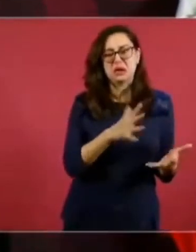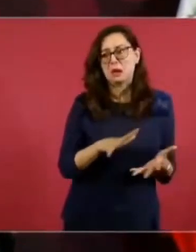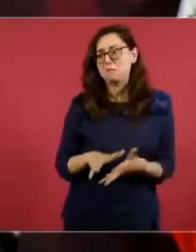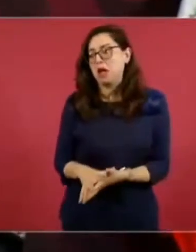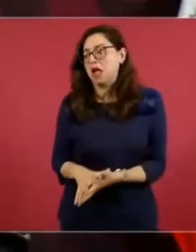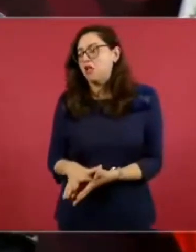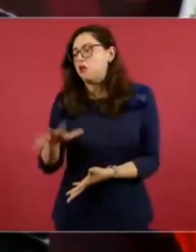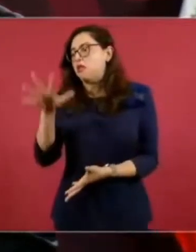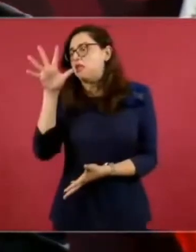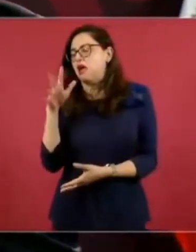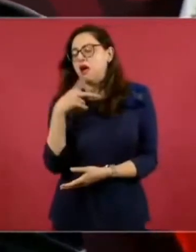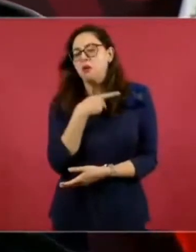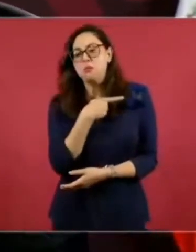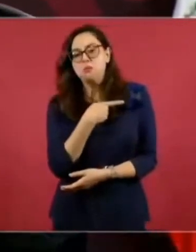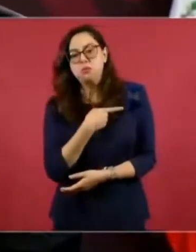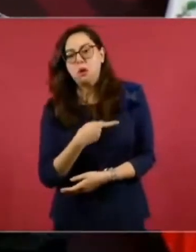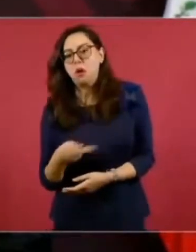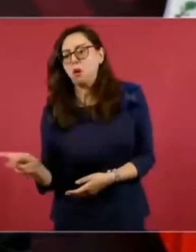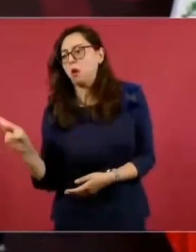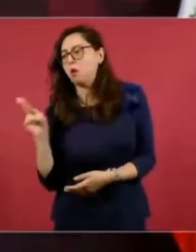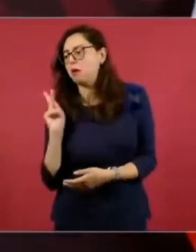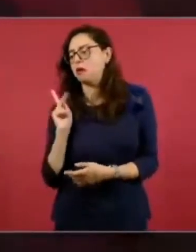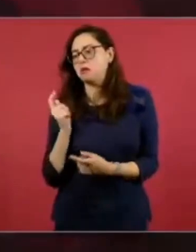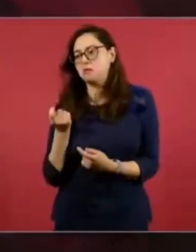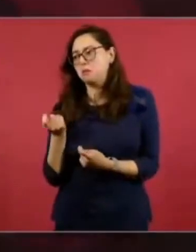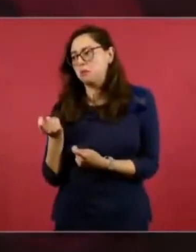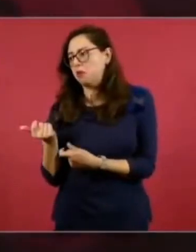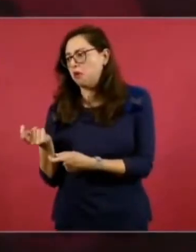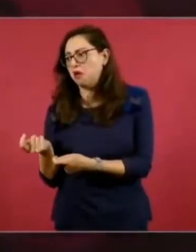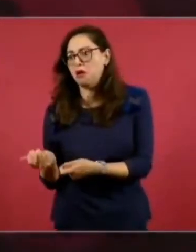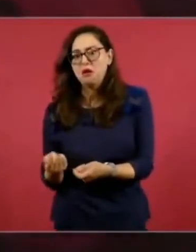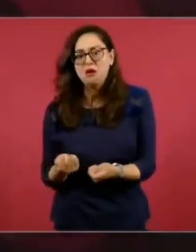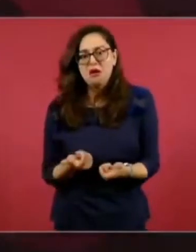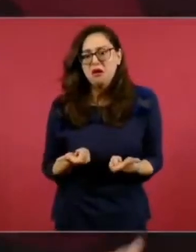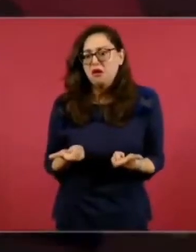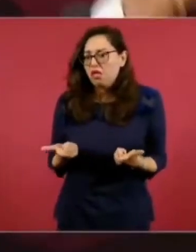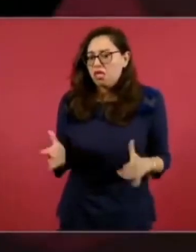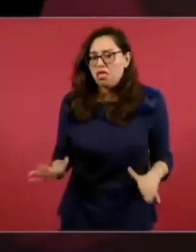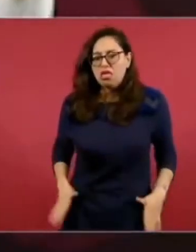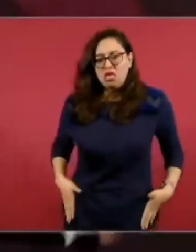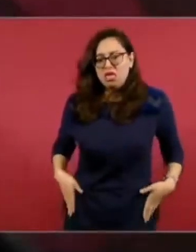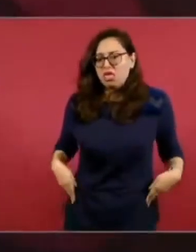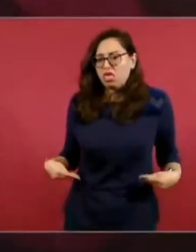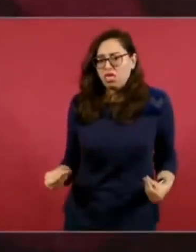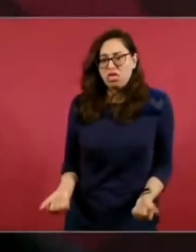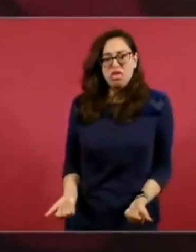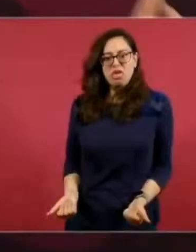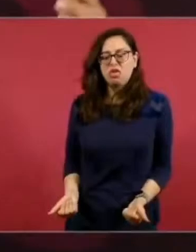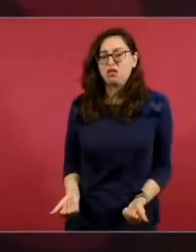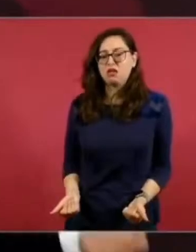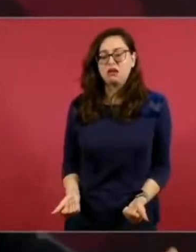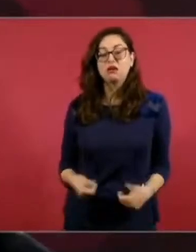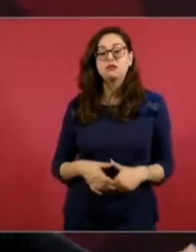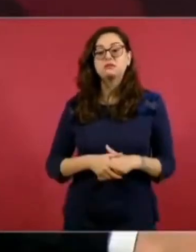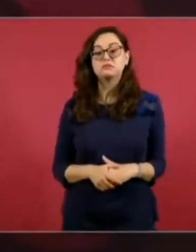poco y pocos que tienen mucho. Y para eso